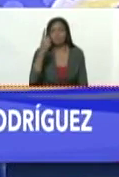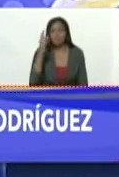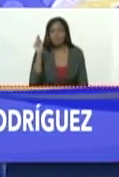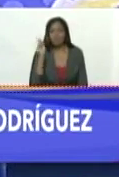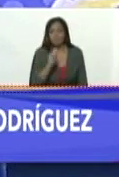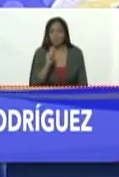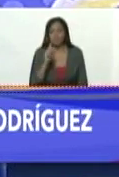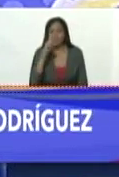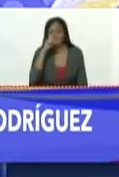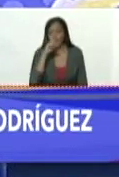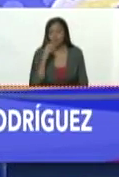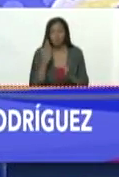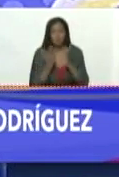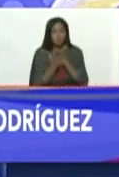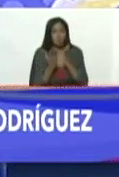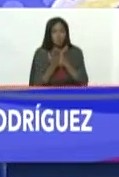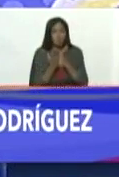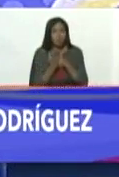escolar,